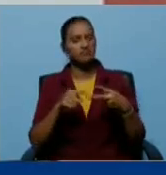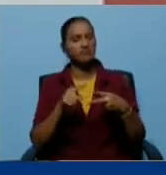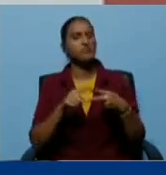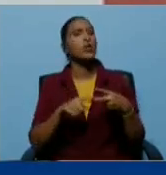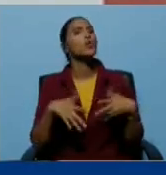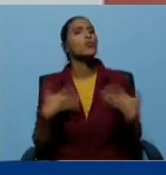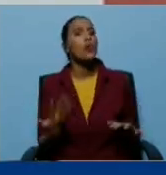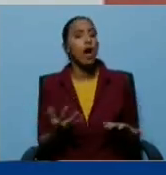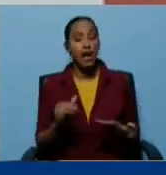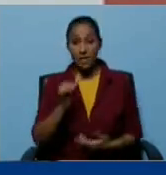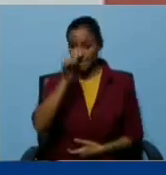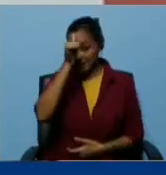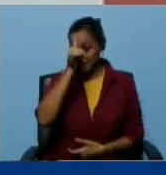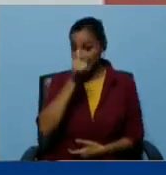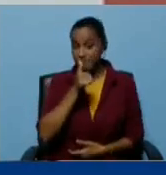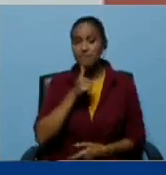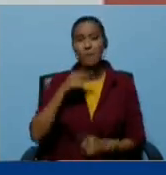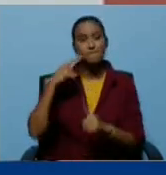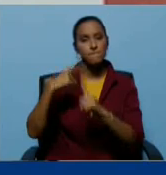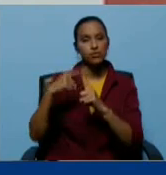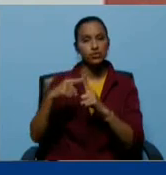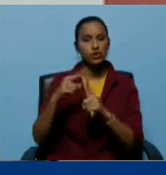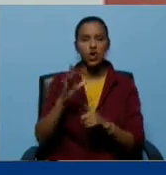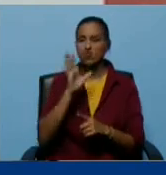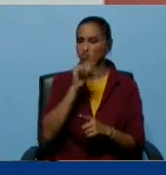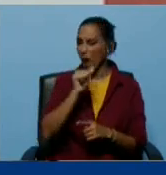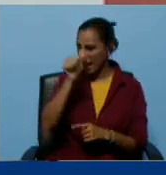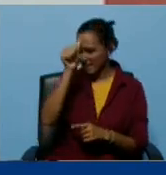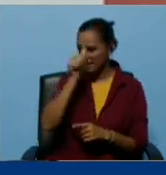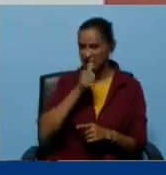Tolerancia y armonía o intolerancia y persecución.